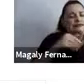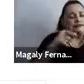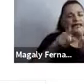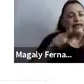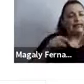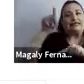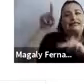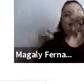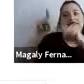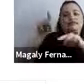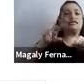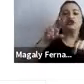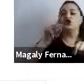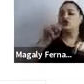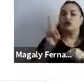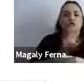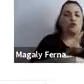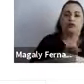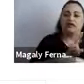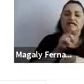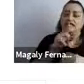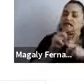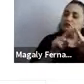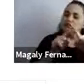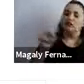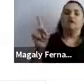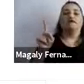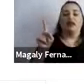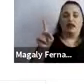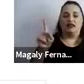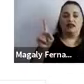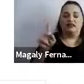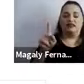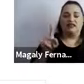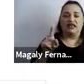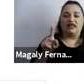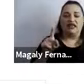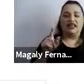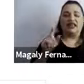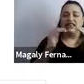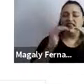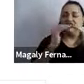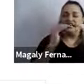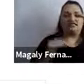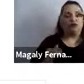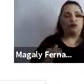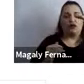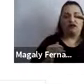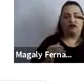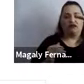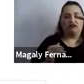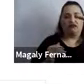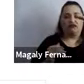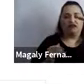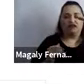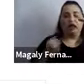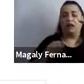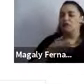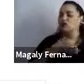se utiliza, pero que es muy diferente a hablar de inequidad, de desigualdad. Y les animo a cada uno de ustedes